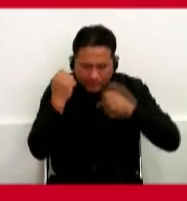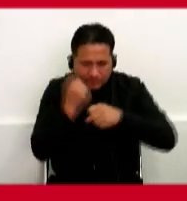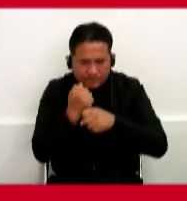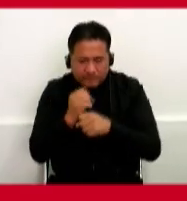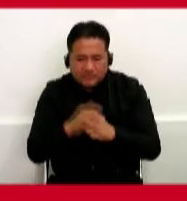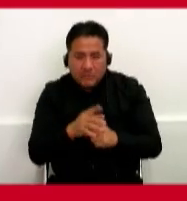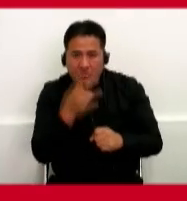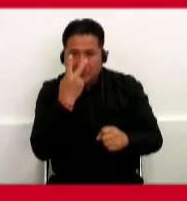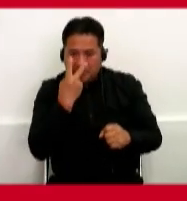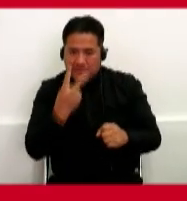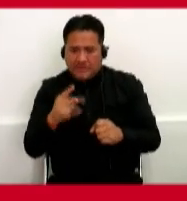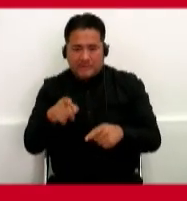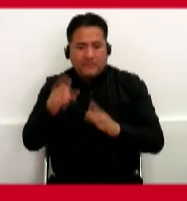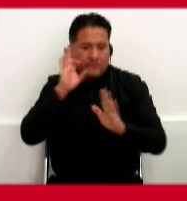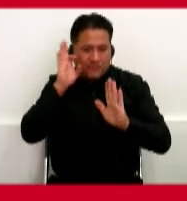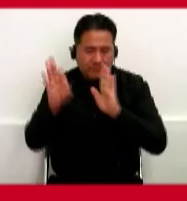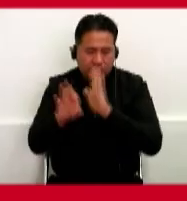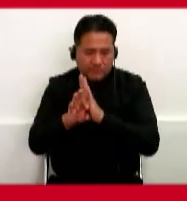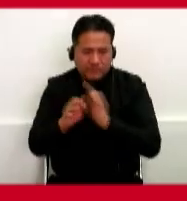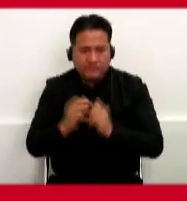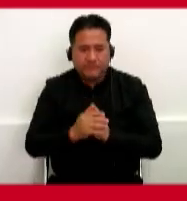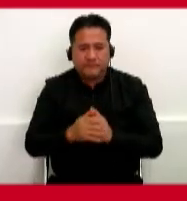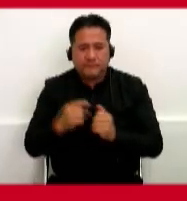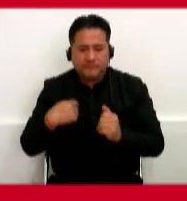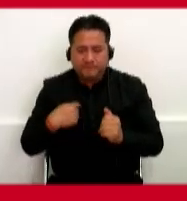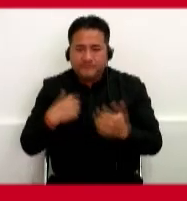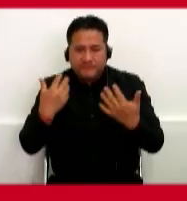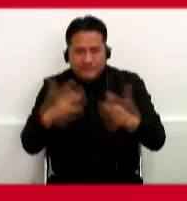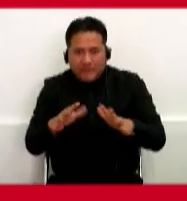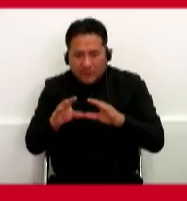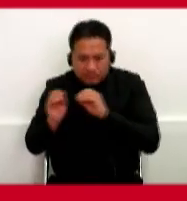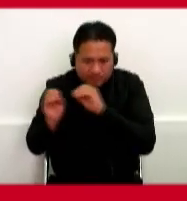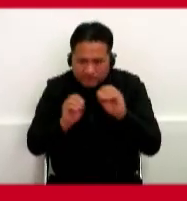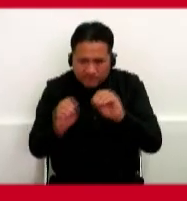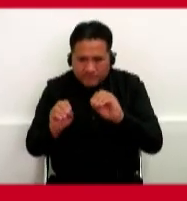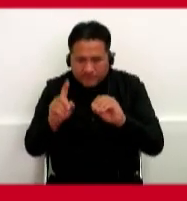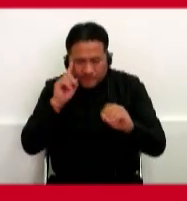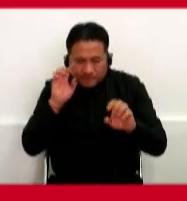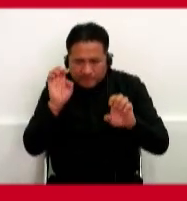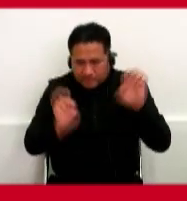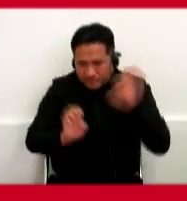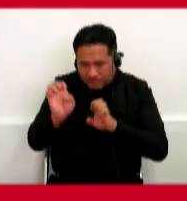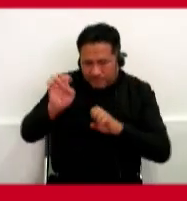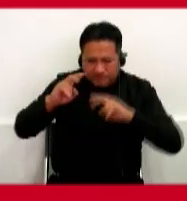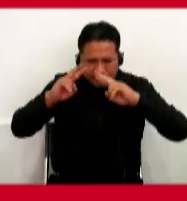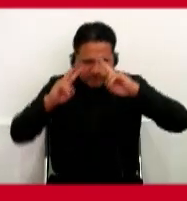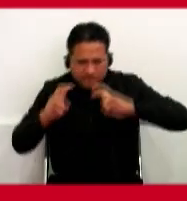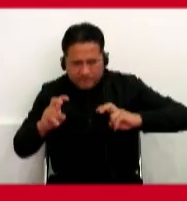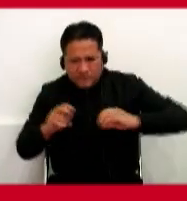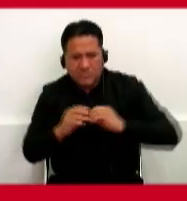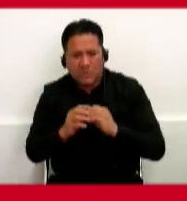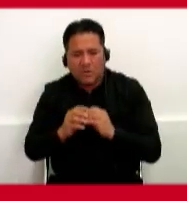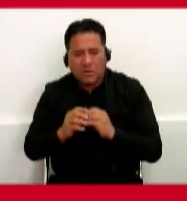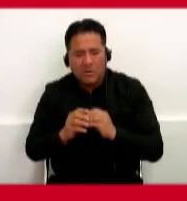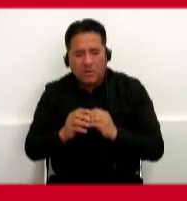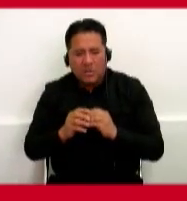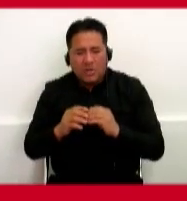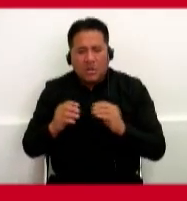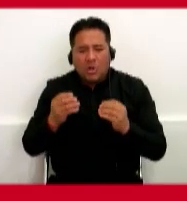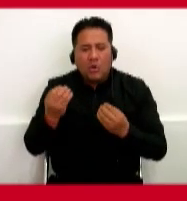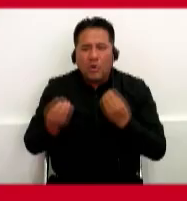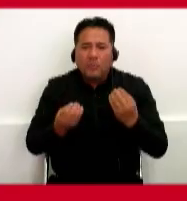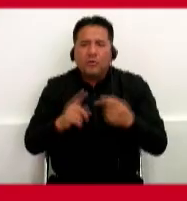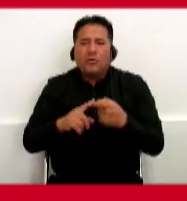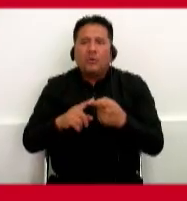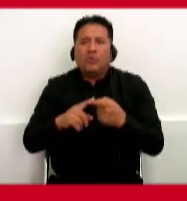la lámina, realizamos la evaluación de suficiencia de información para los distintos submodelos que componen el modelo geomecánico.